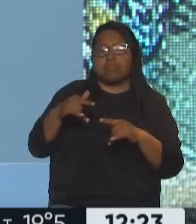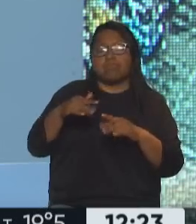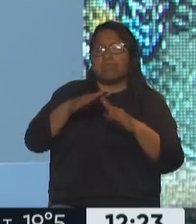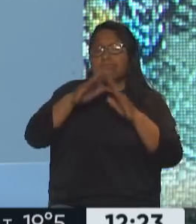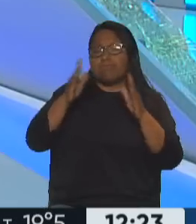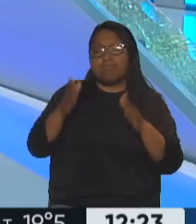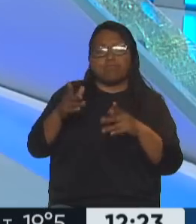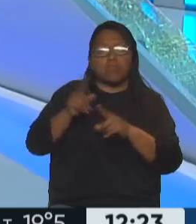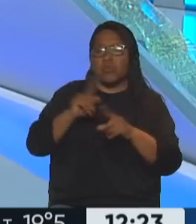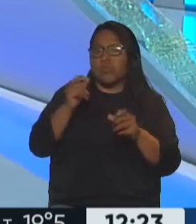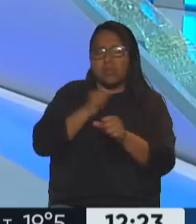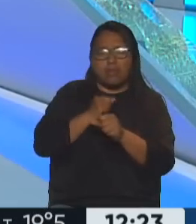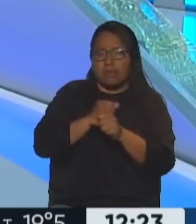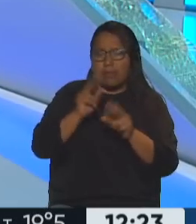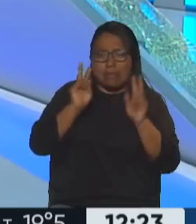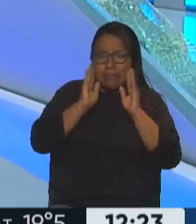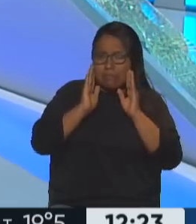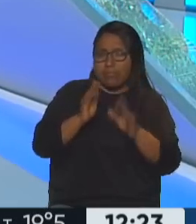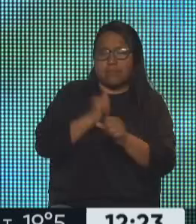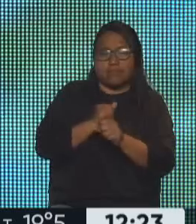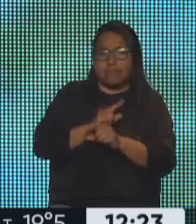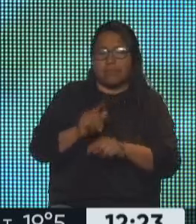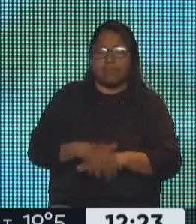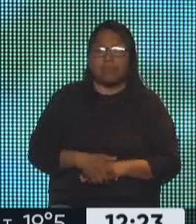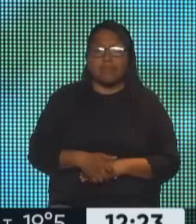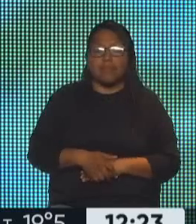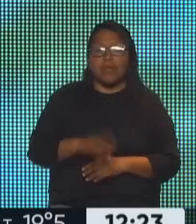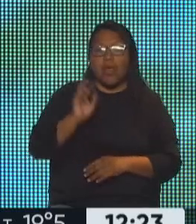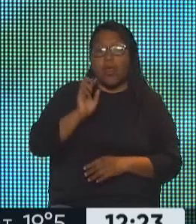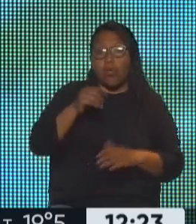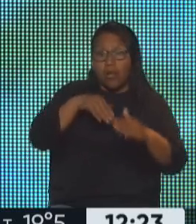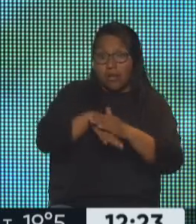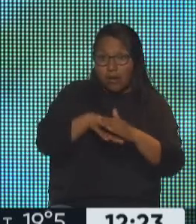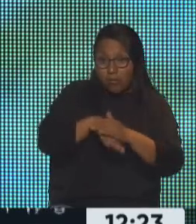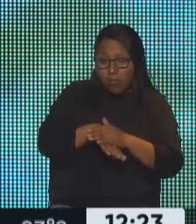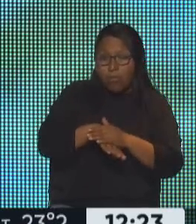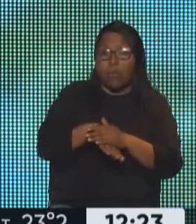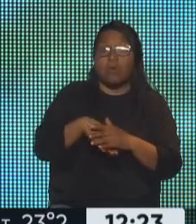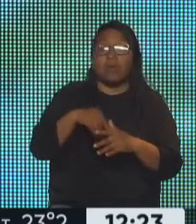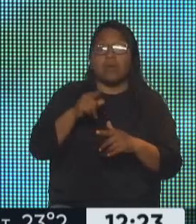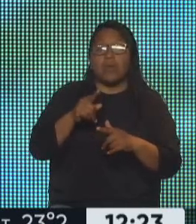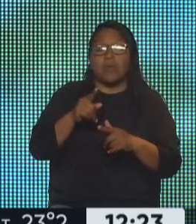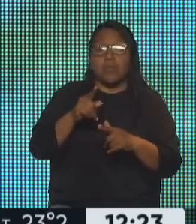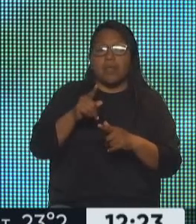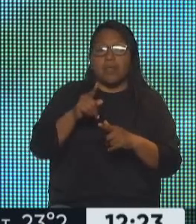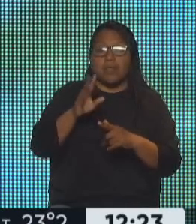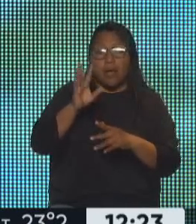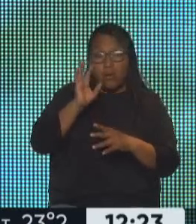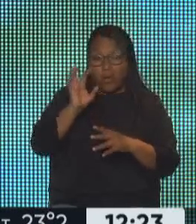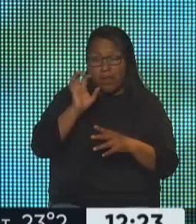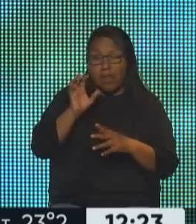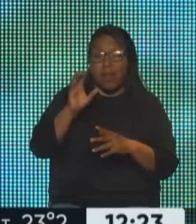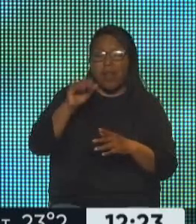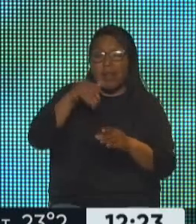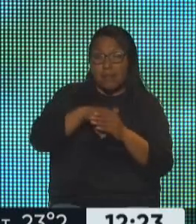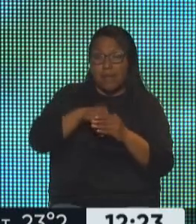que no se está trabajando en ninguno de esos temas por ahora. Rápidamente, dólar ahorro, bueno, lo habíamos anunciado en su momento, Raúl, te acordarás, ahora el Banco